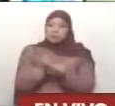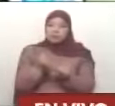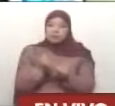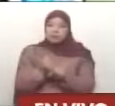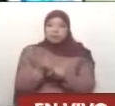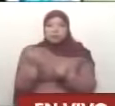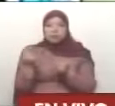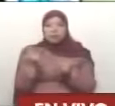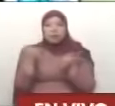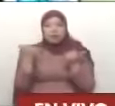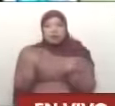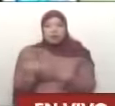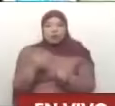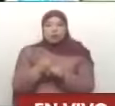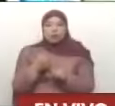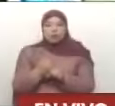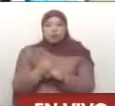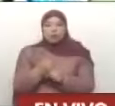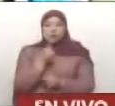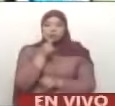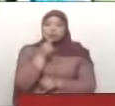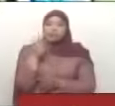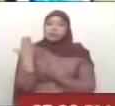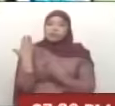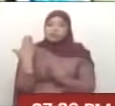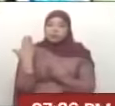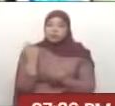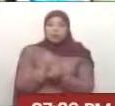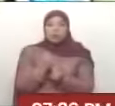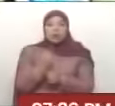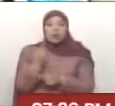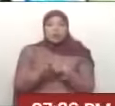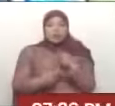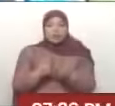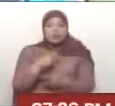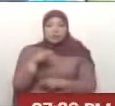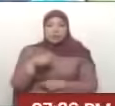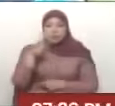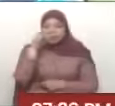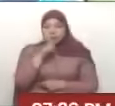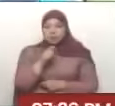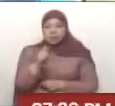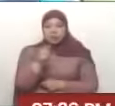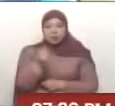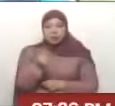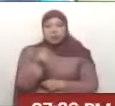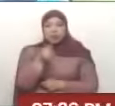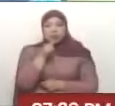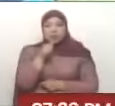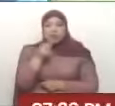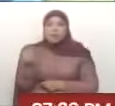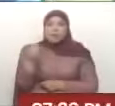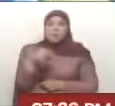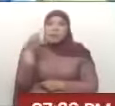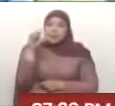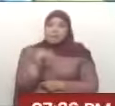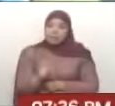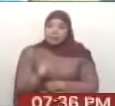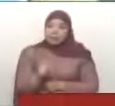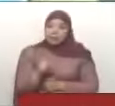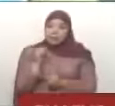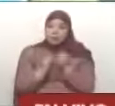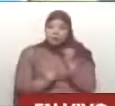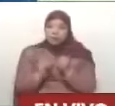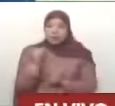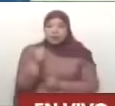económico de la economía real y desaceleración de la inflación y este año vamos a tener el nivel de inflación más bajo en los